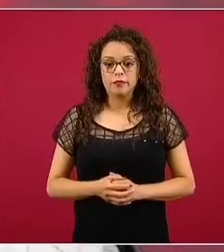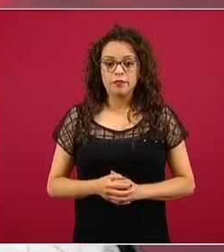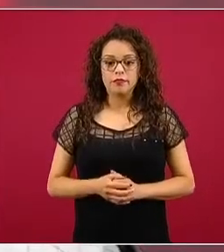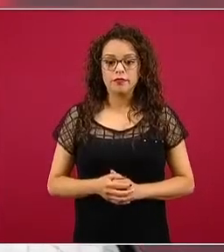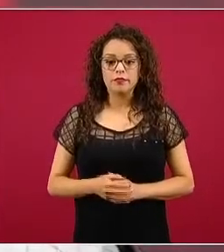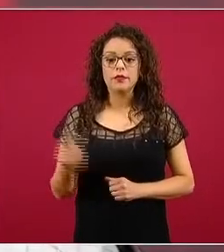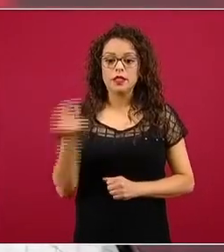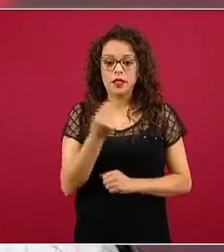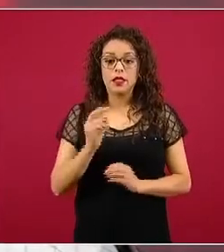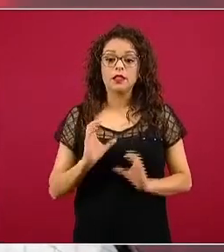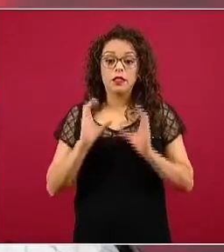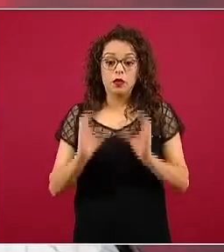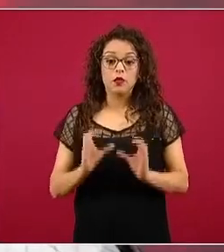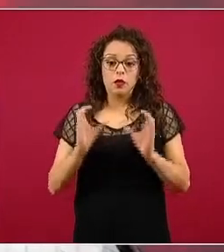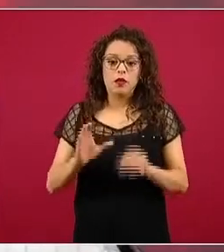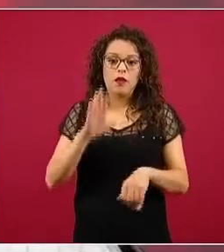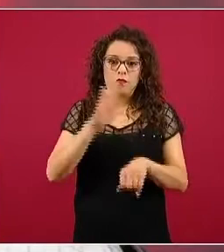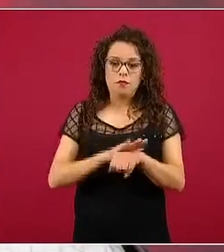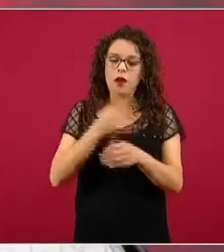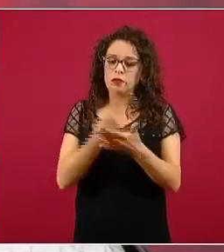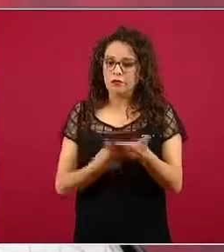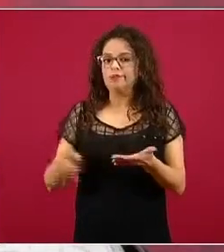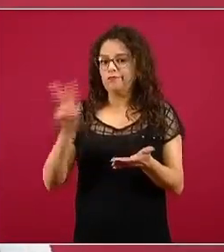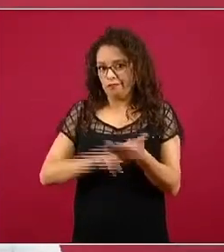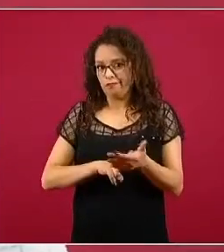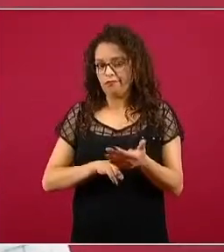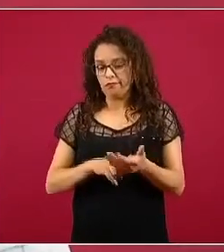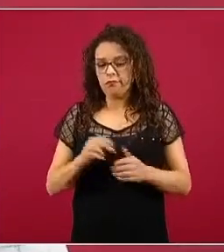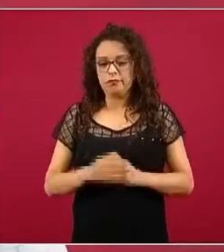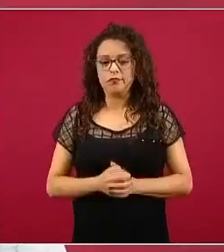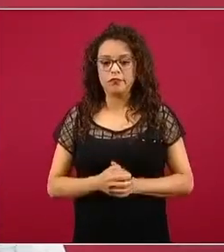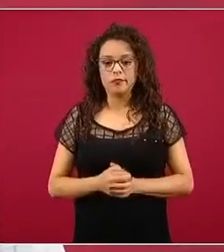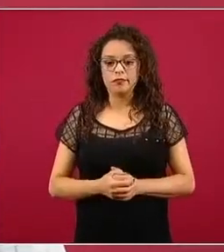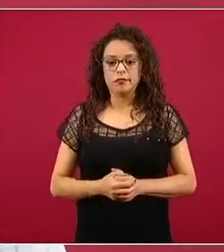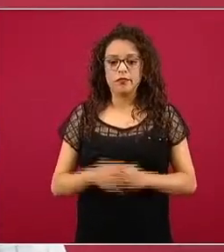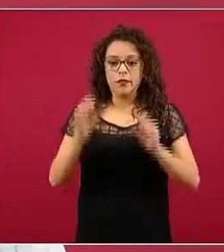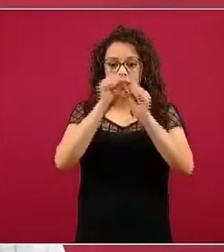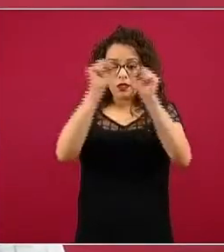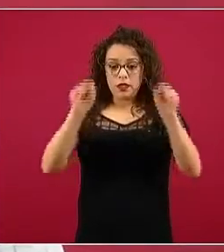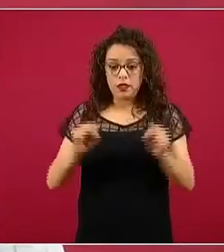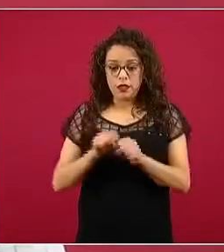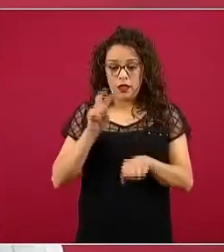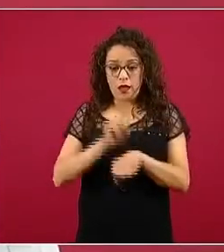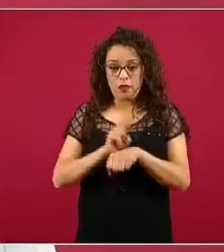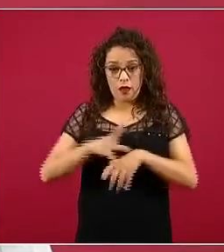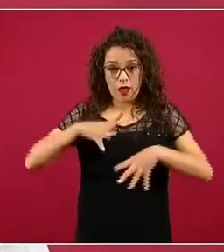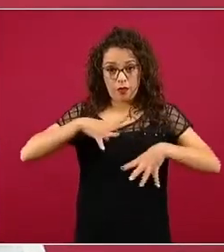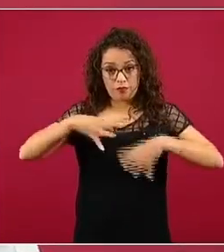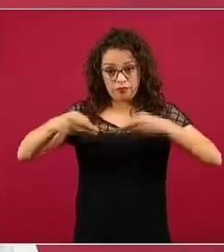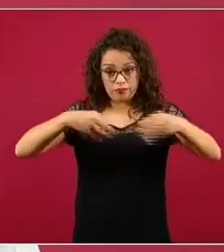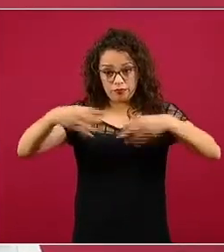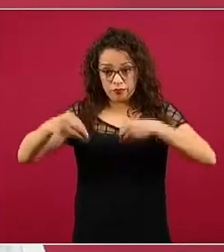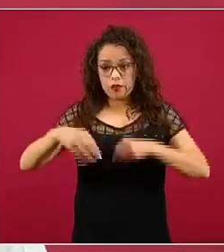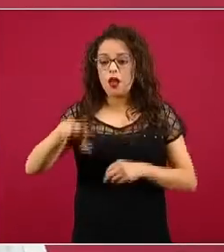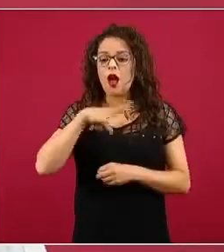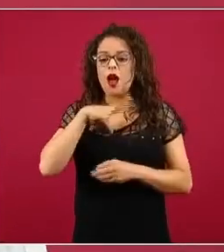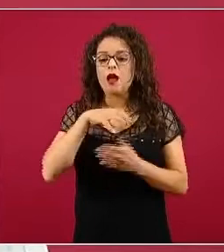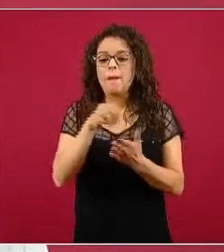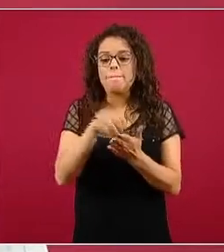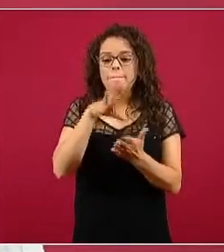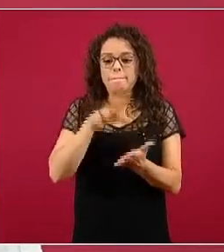que cuidarse más. El sistema de vigilancia epidemiológica lógicamente registra